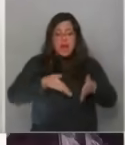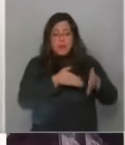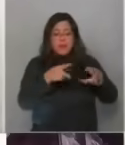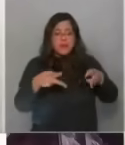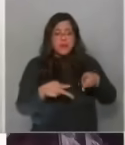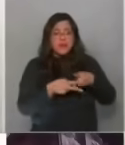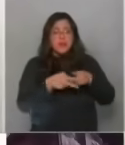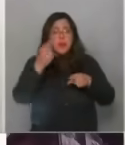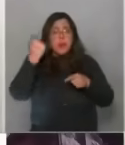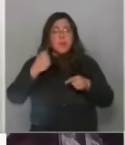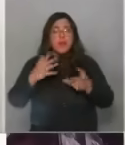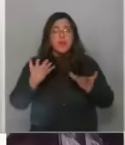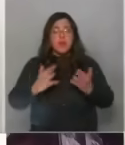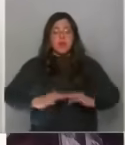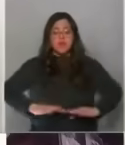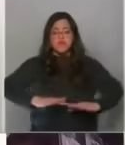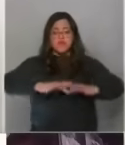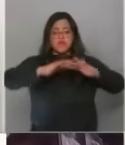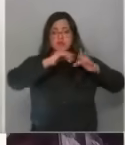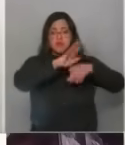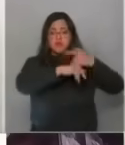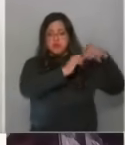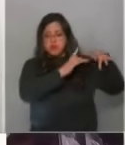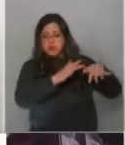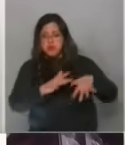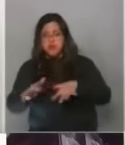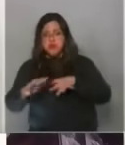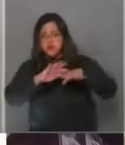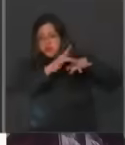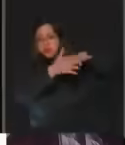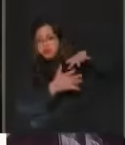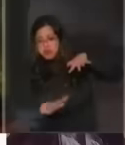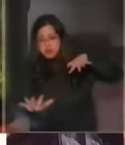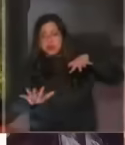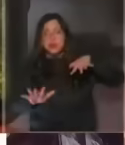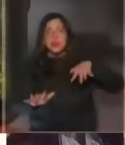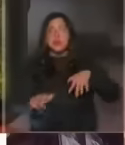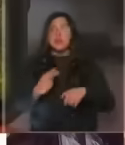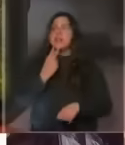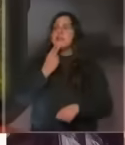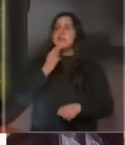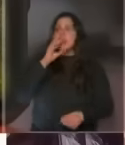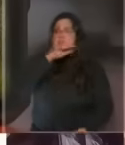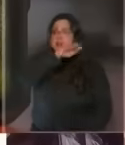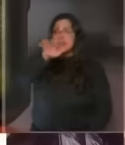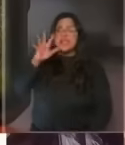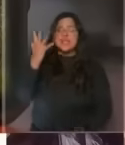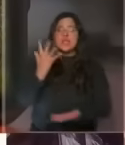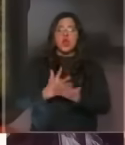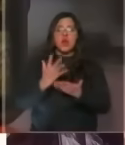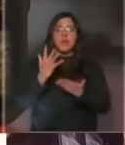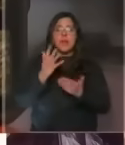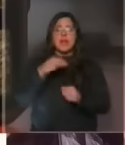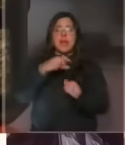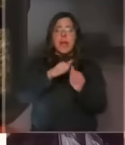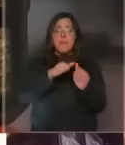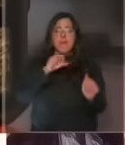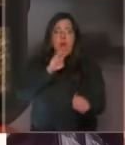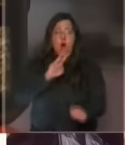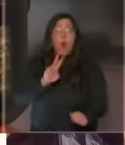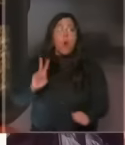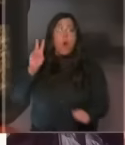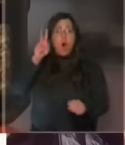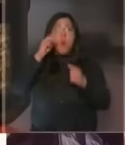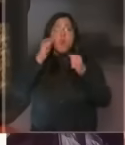inundaciones más importantes van a estar siempre hacia aguas abajo de esas urbanizaciones parcela de 5000 m cu es posible